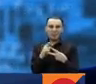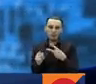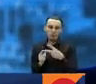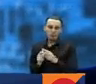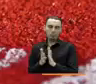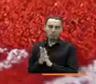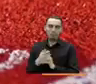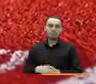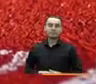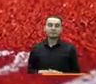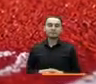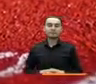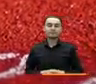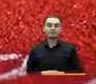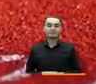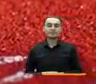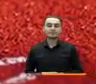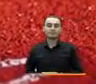emisión.